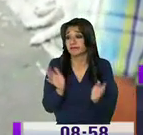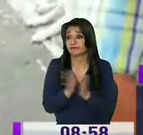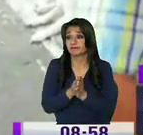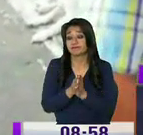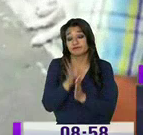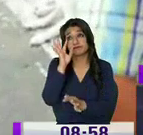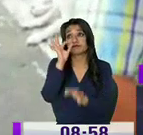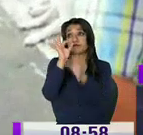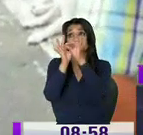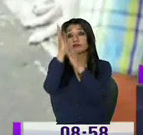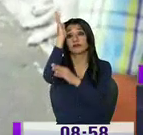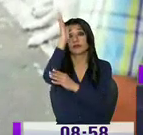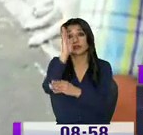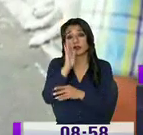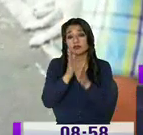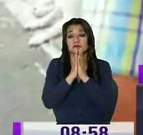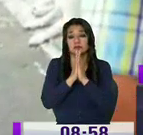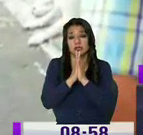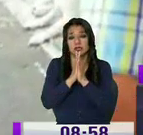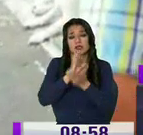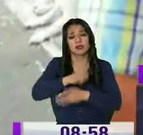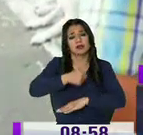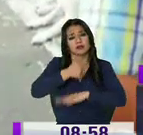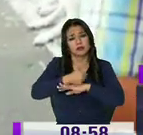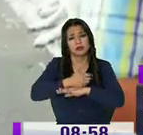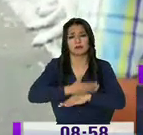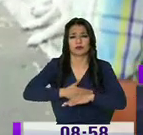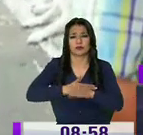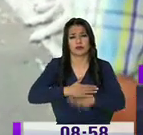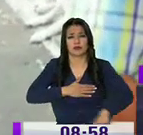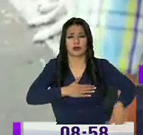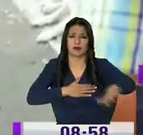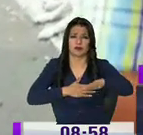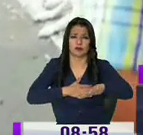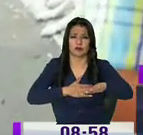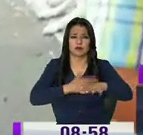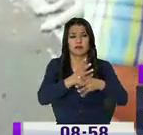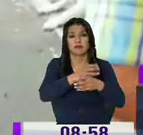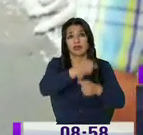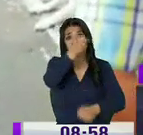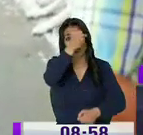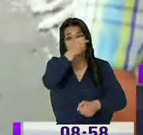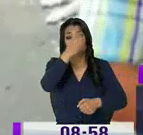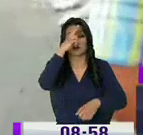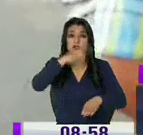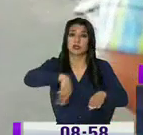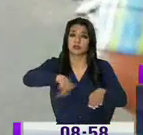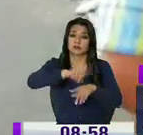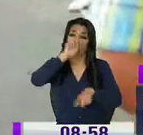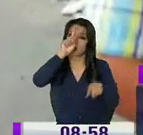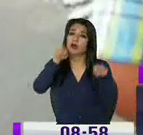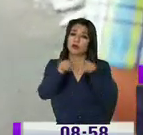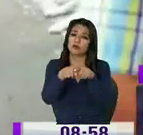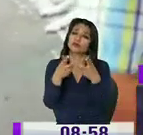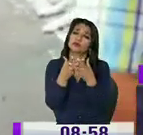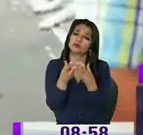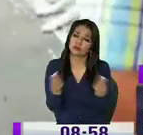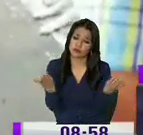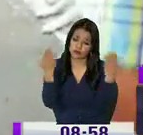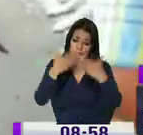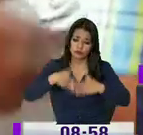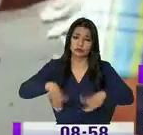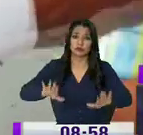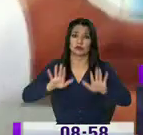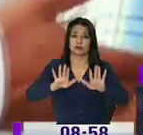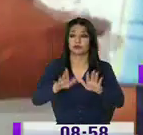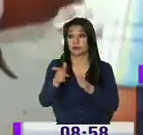en Dios y pedir a que las autoridades y la federación a nivel del nacional lleguen a un acuerdo para que esto finalice. Eso es